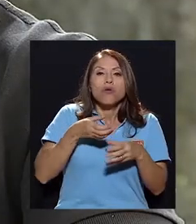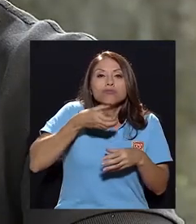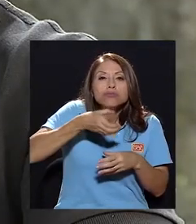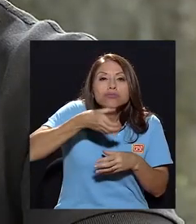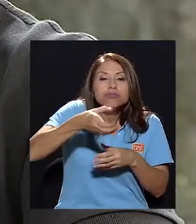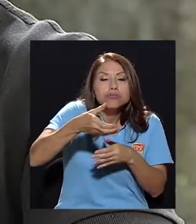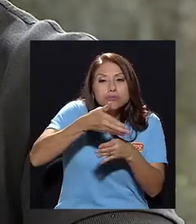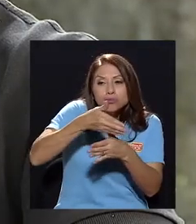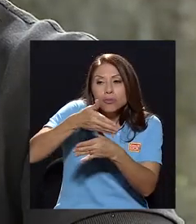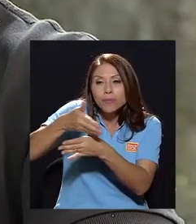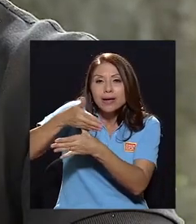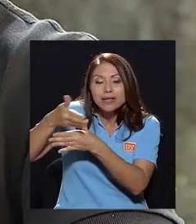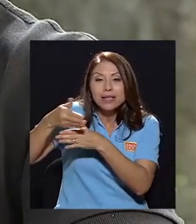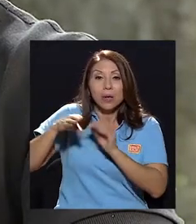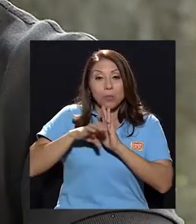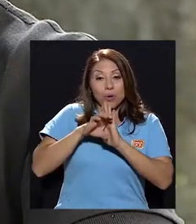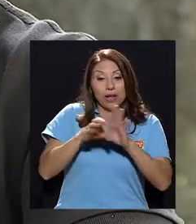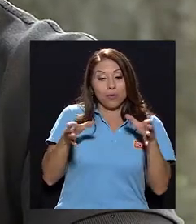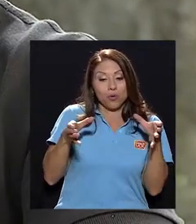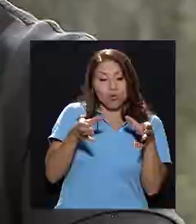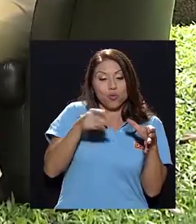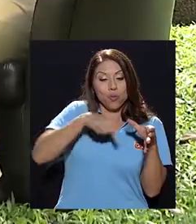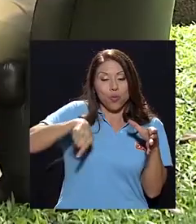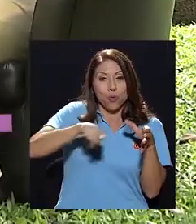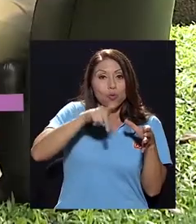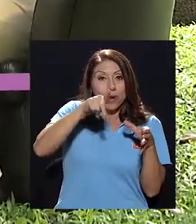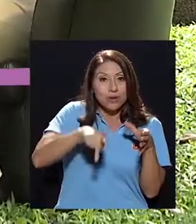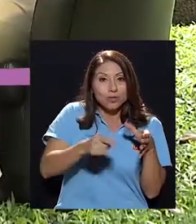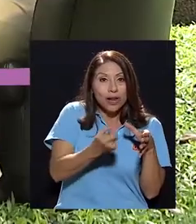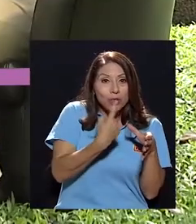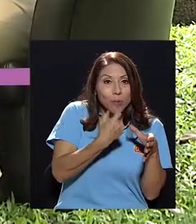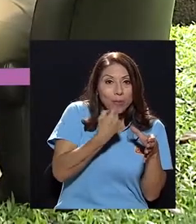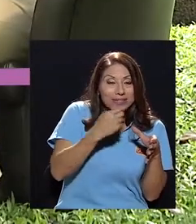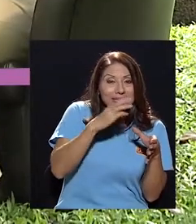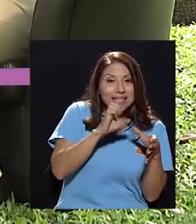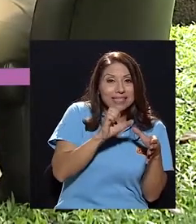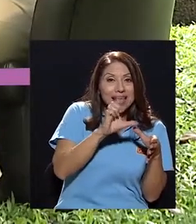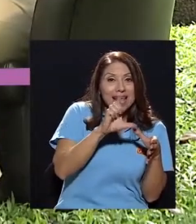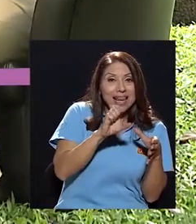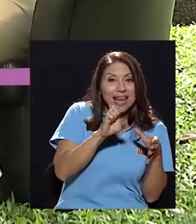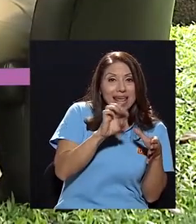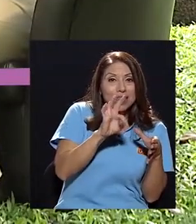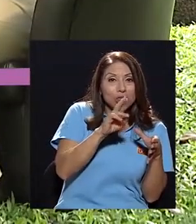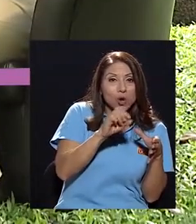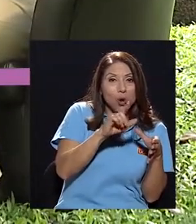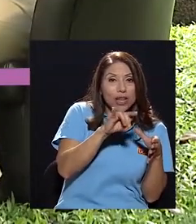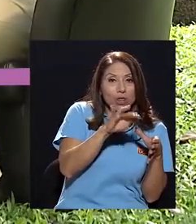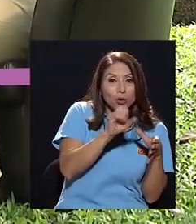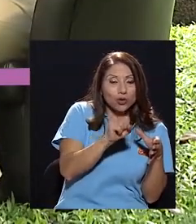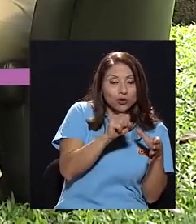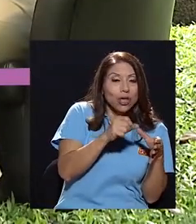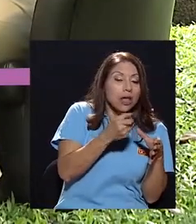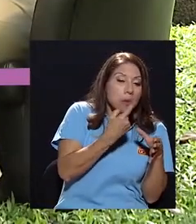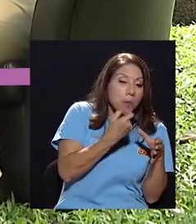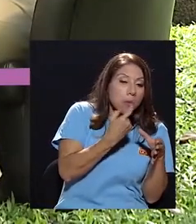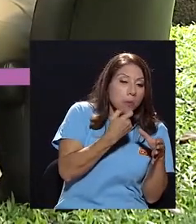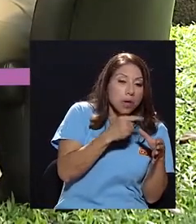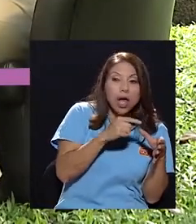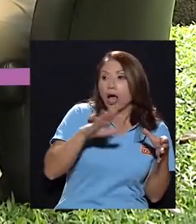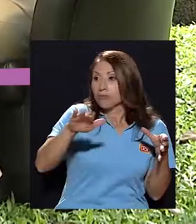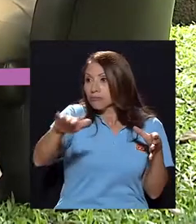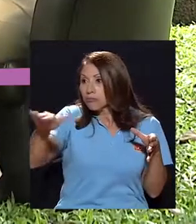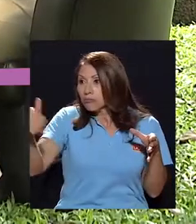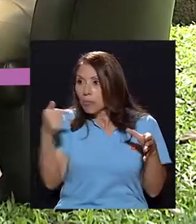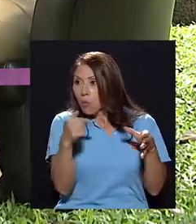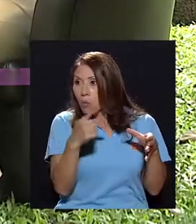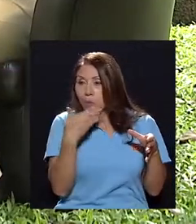persona del grupo, por ejemplo, toma pastillas de electrolitos, entonces le dice a los otros compañeros que esas pastillas son buenísimas, ¿verdad? Entonces, ya todo el